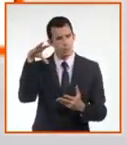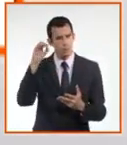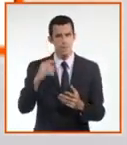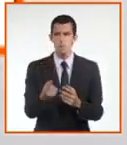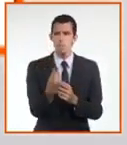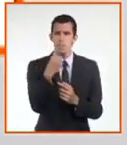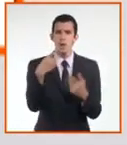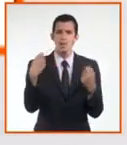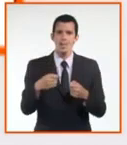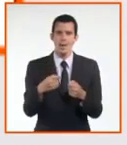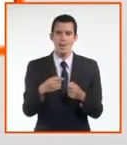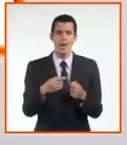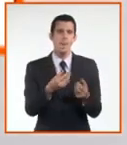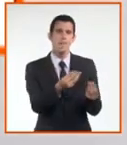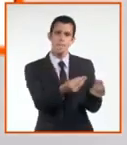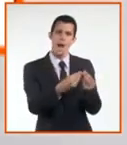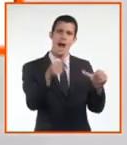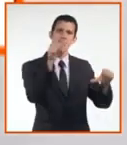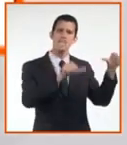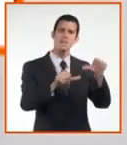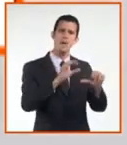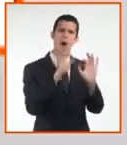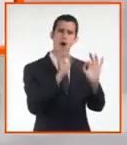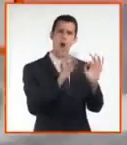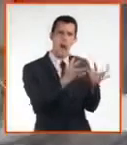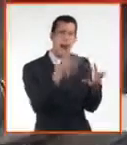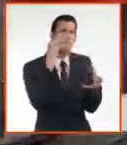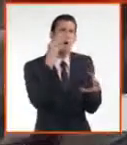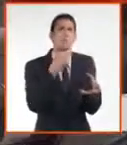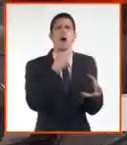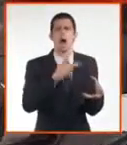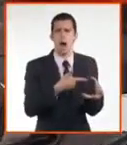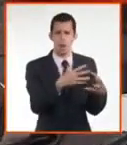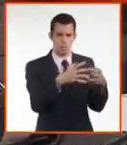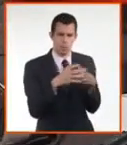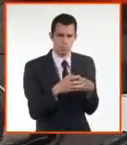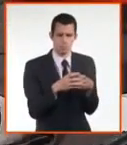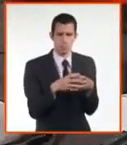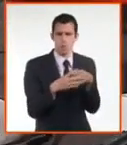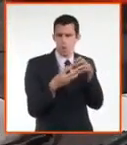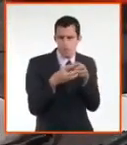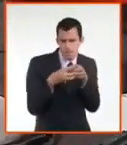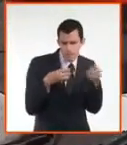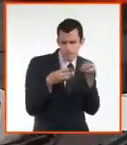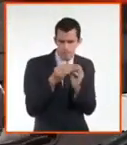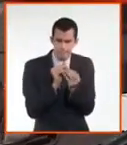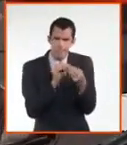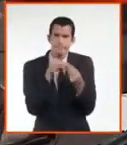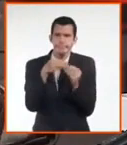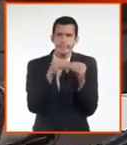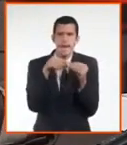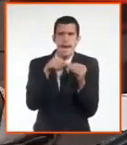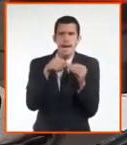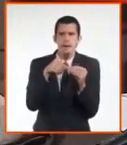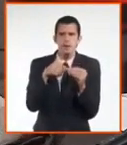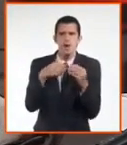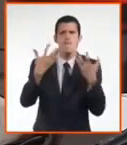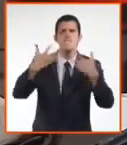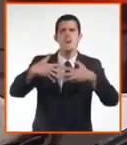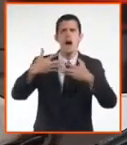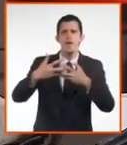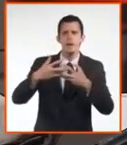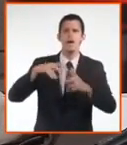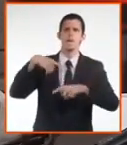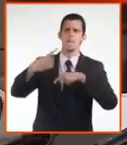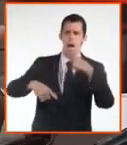o sea para crear un granulado de mayor tamaño pero eso hay que tenerlo en cuenta en función